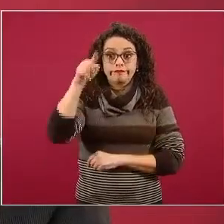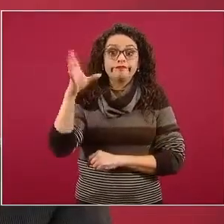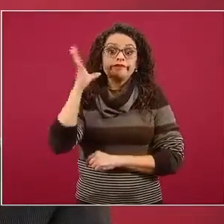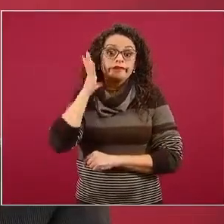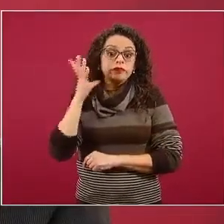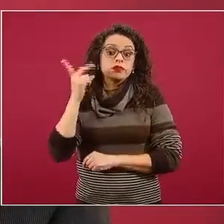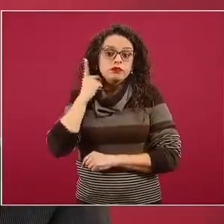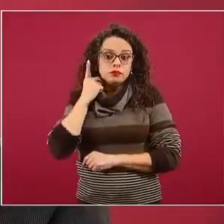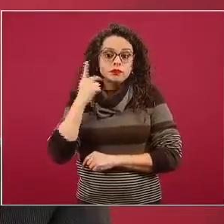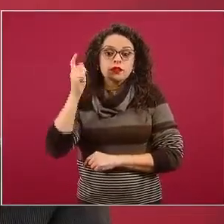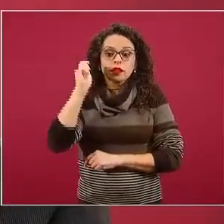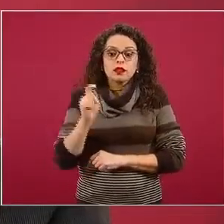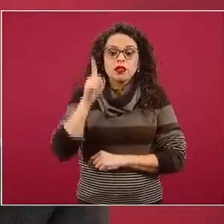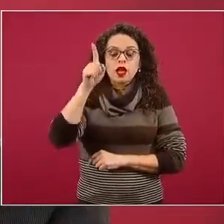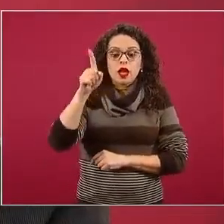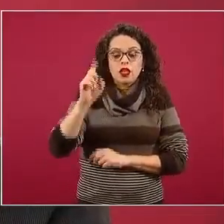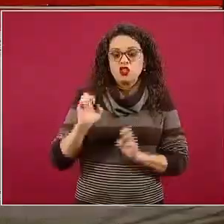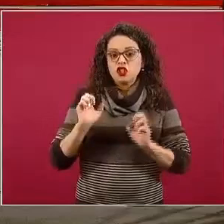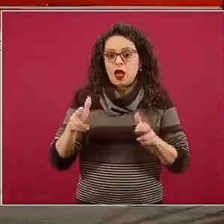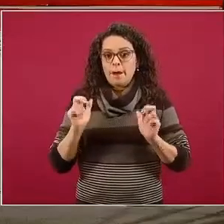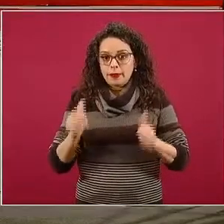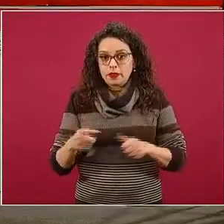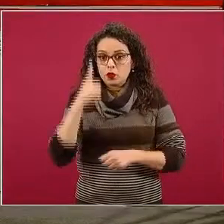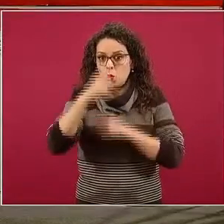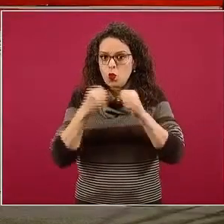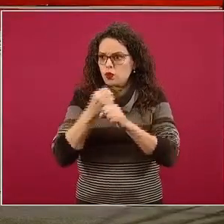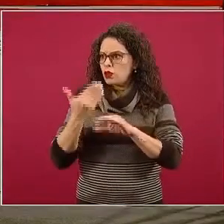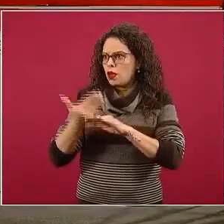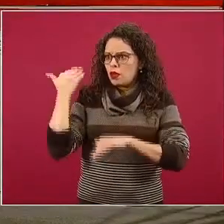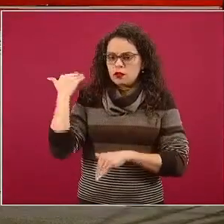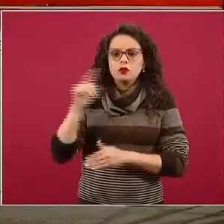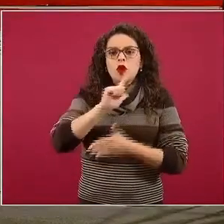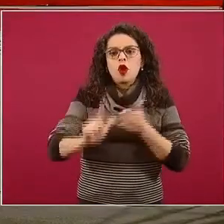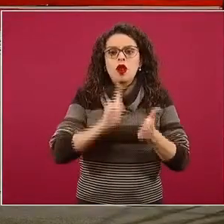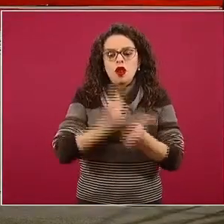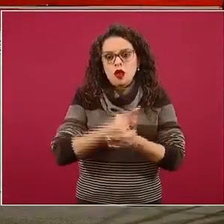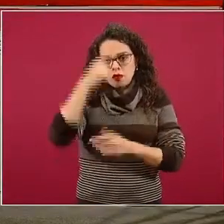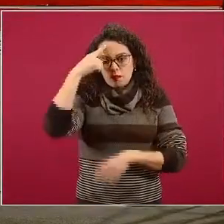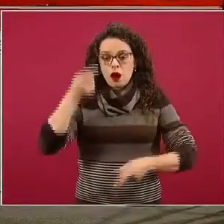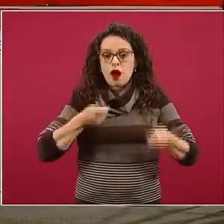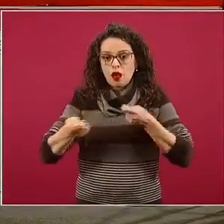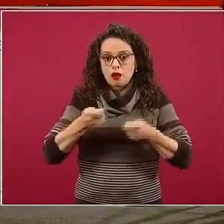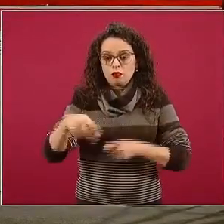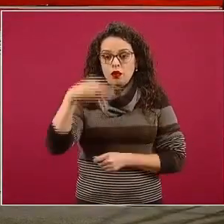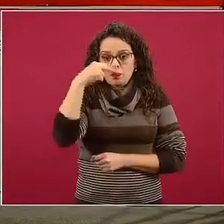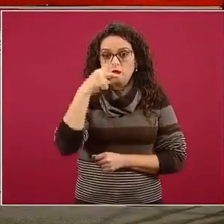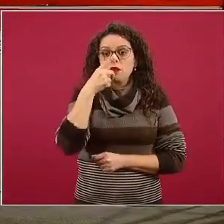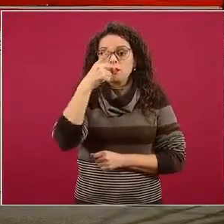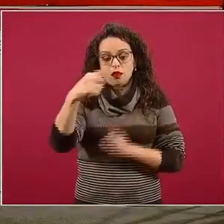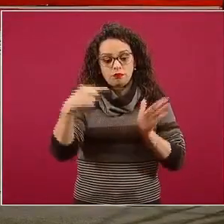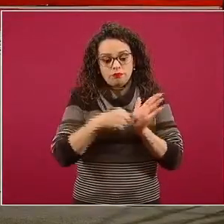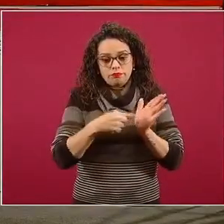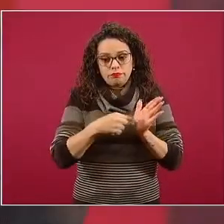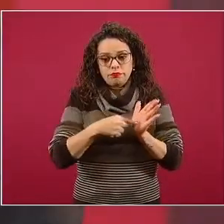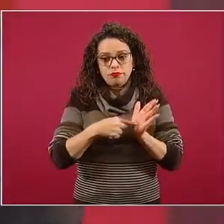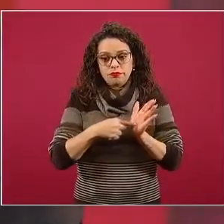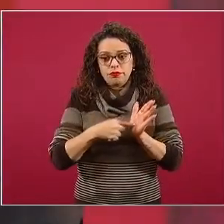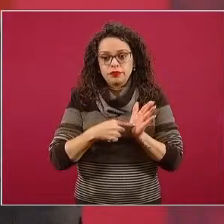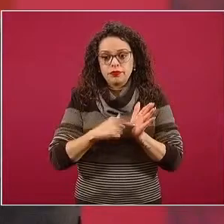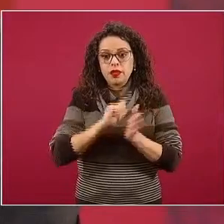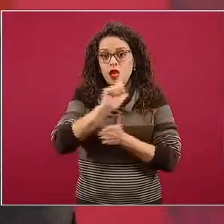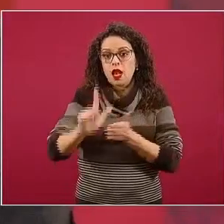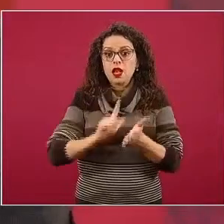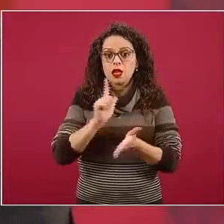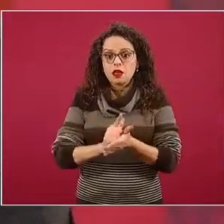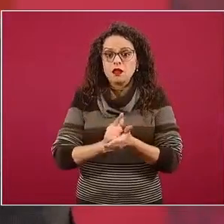que estableció el año pasado una ley de control de tabaco que establece espacios libres de humo y libres